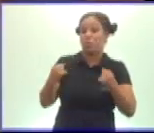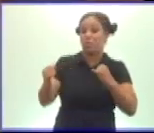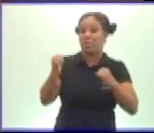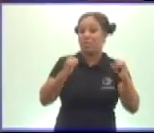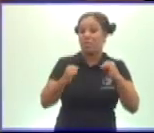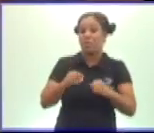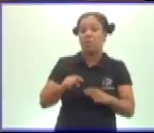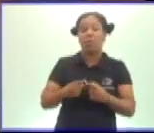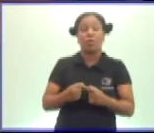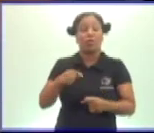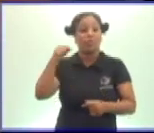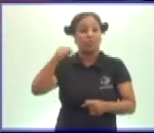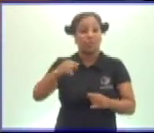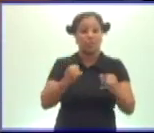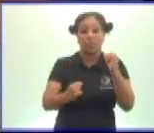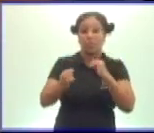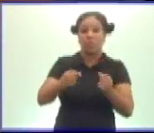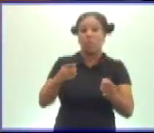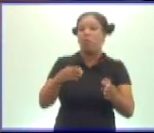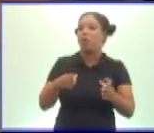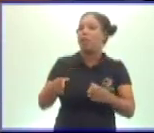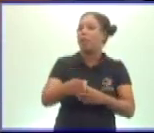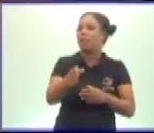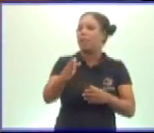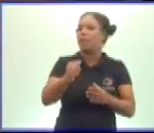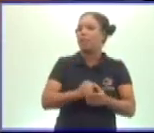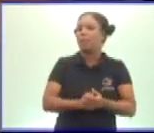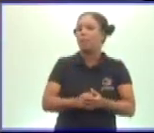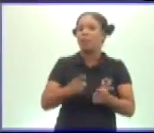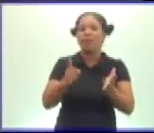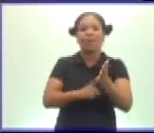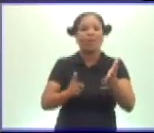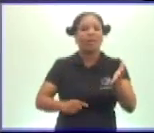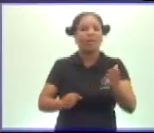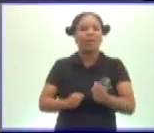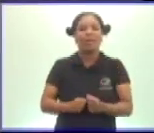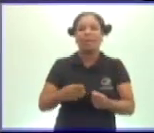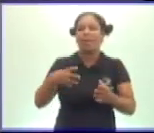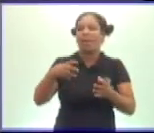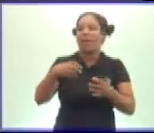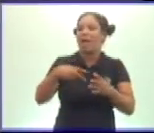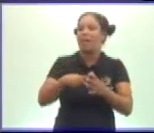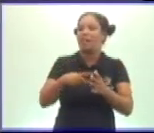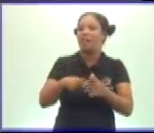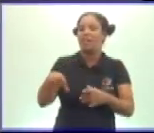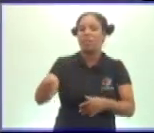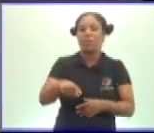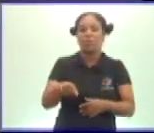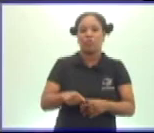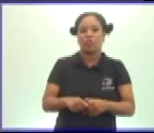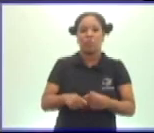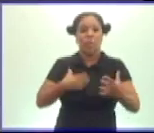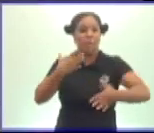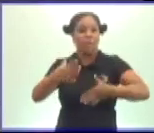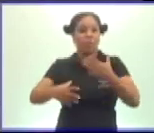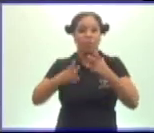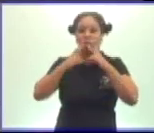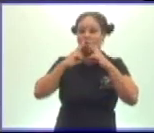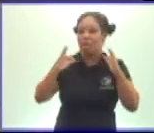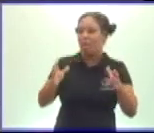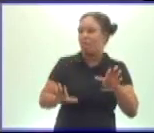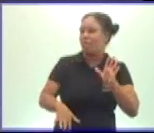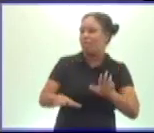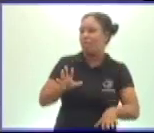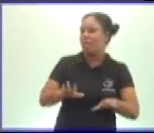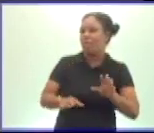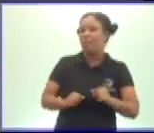pueden transportar cargas eléctricas a través de una disolución. El proceso de la vida depende del flujo de estas cargas eléctricas a